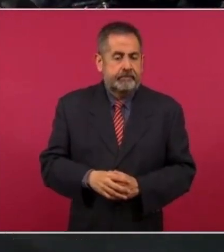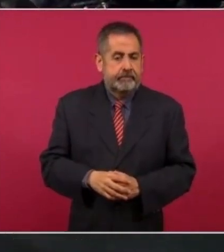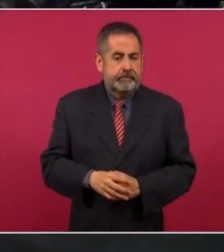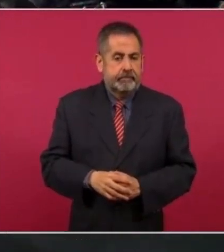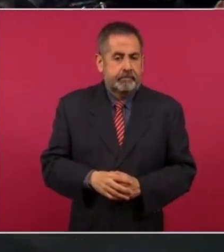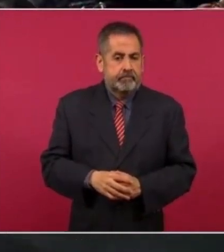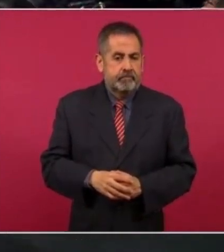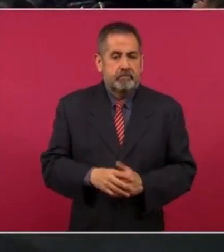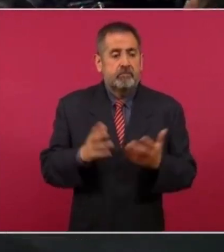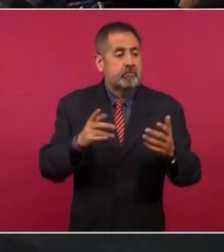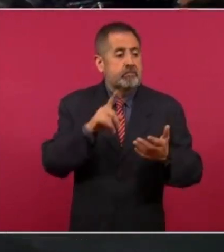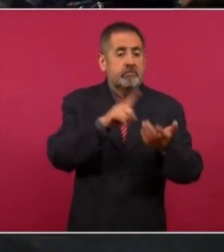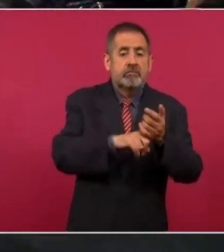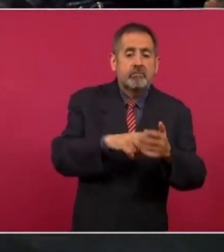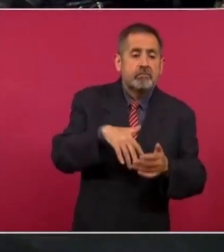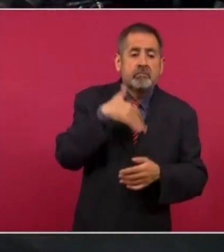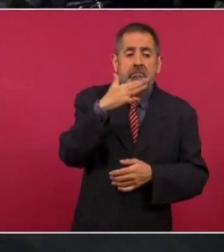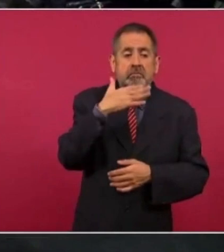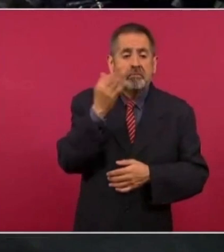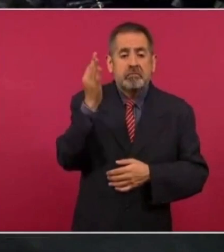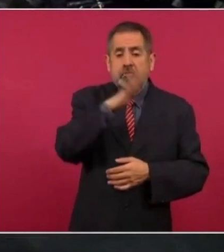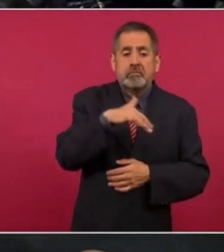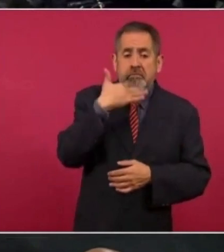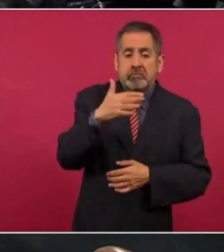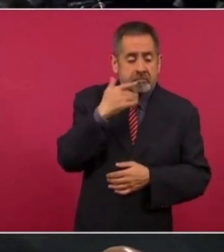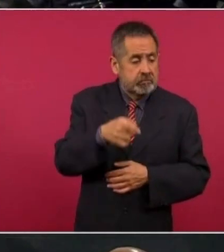si hay un fraude